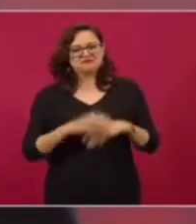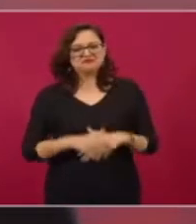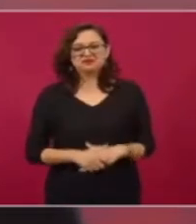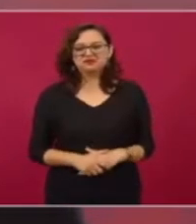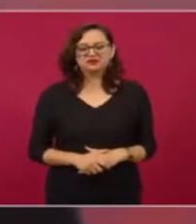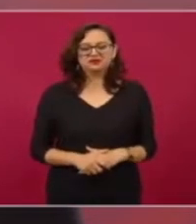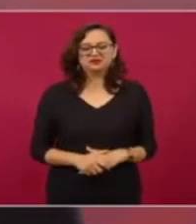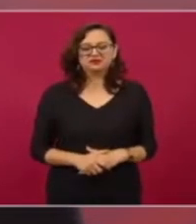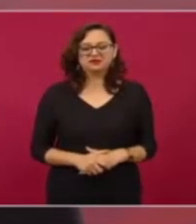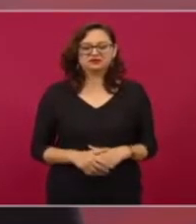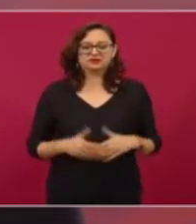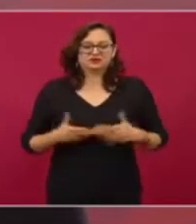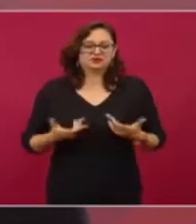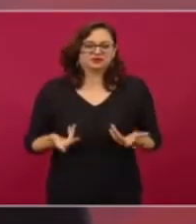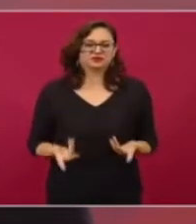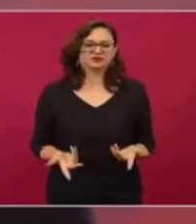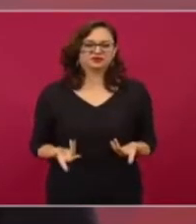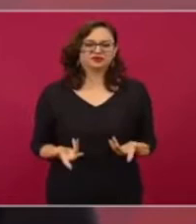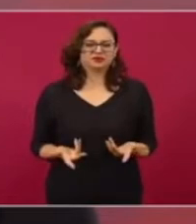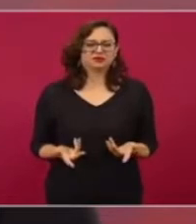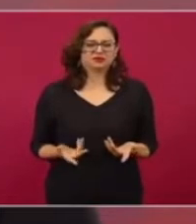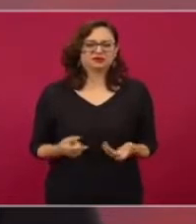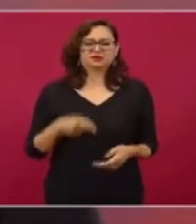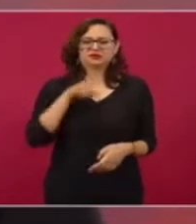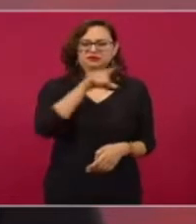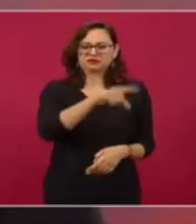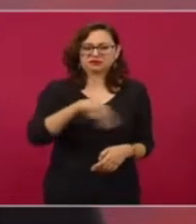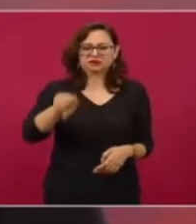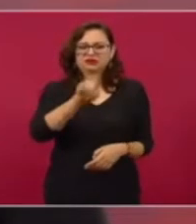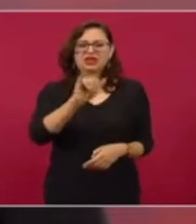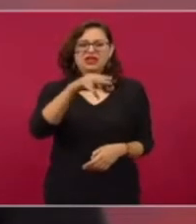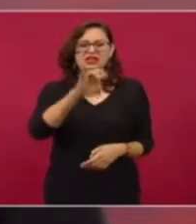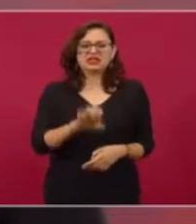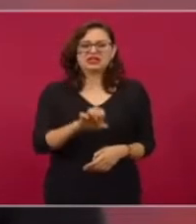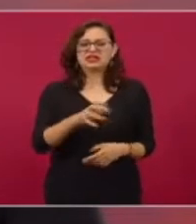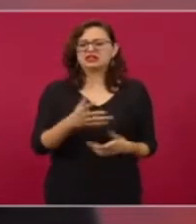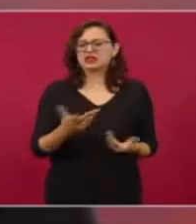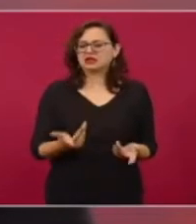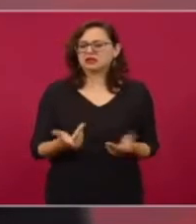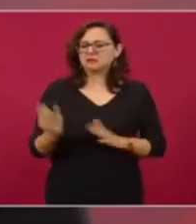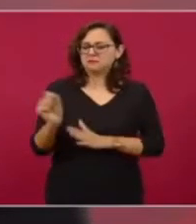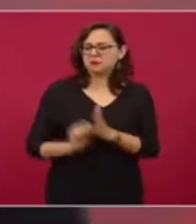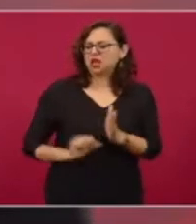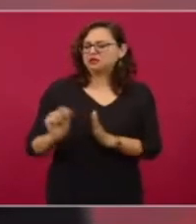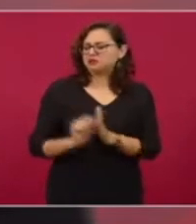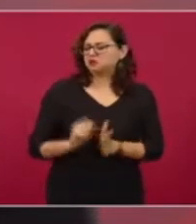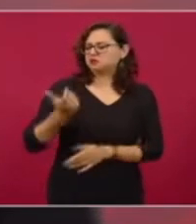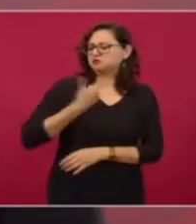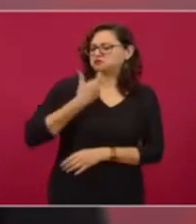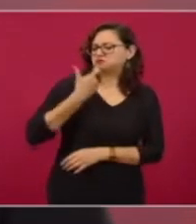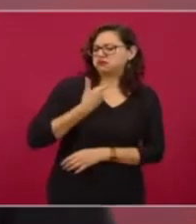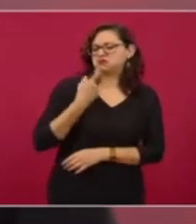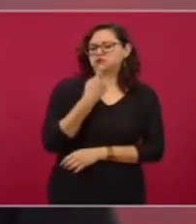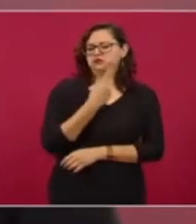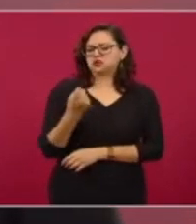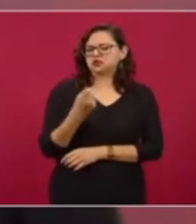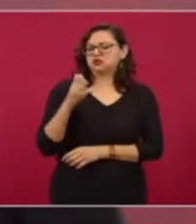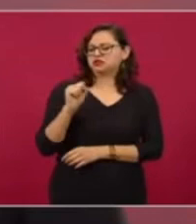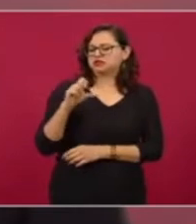un consejero gane libre 150 160 mil pesos mensuales